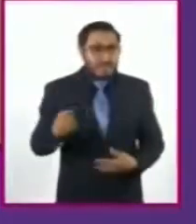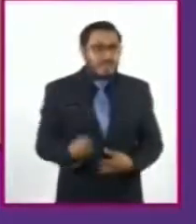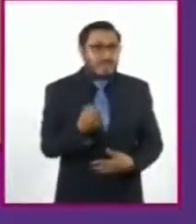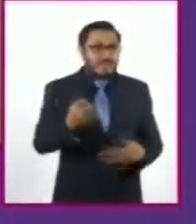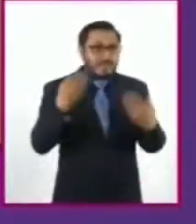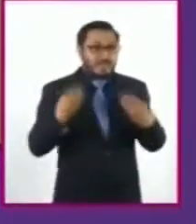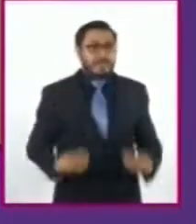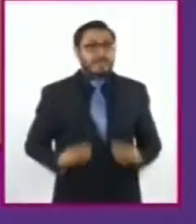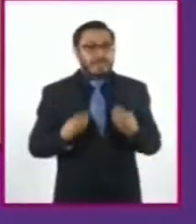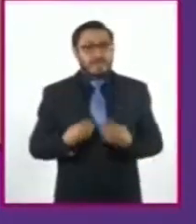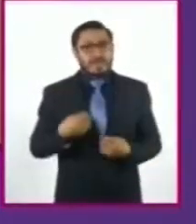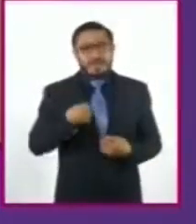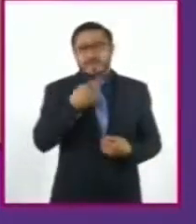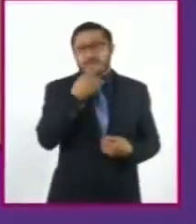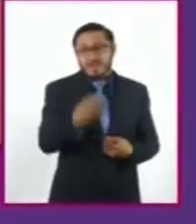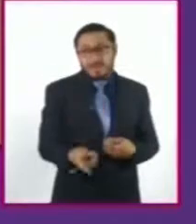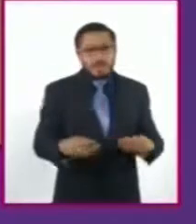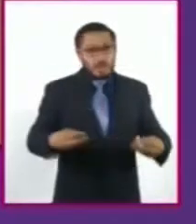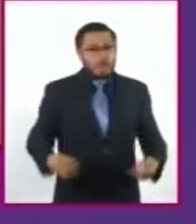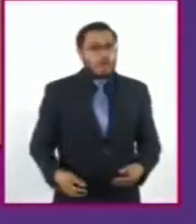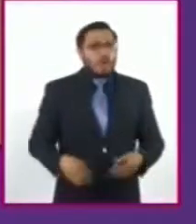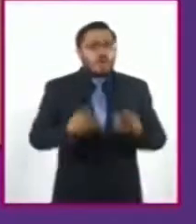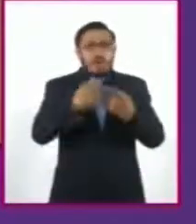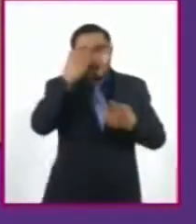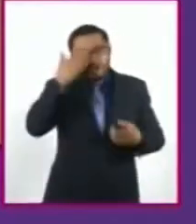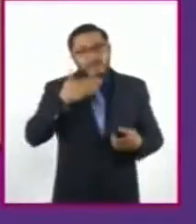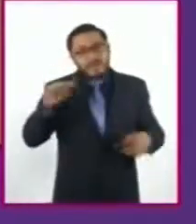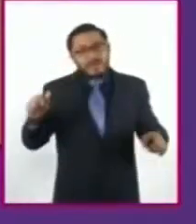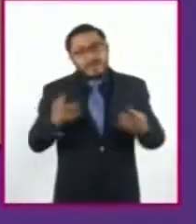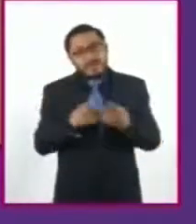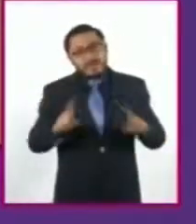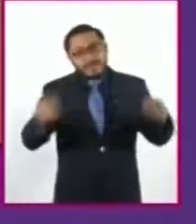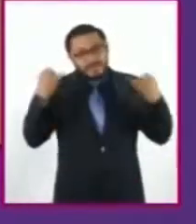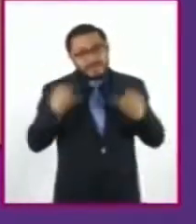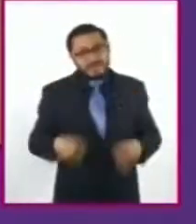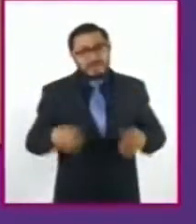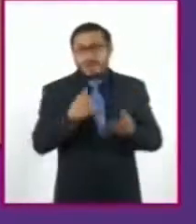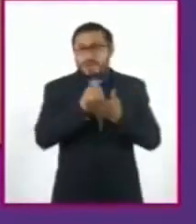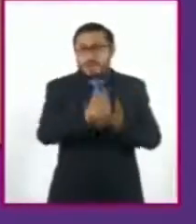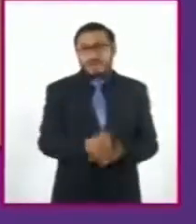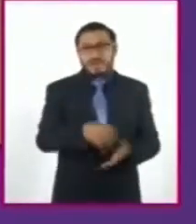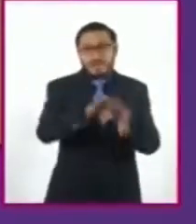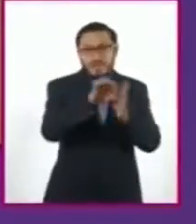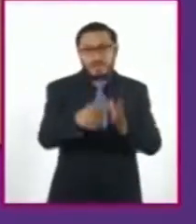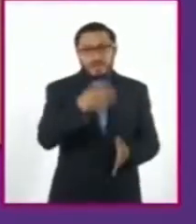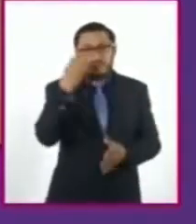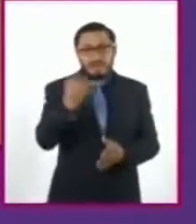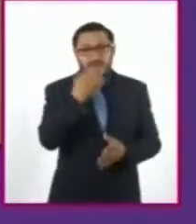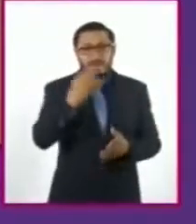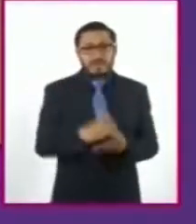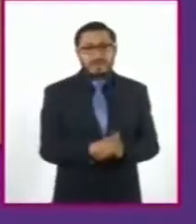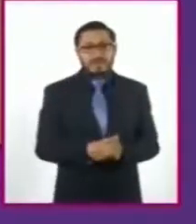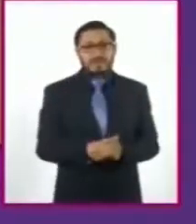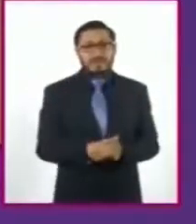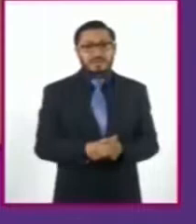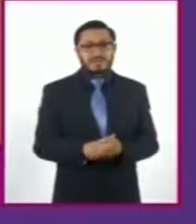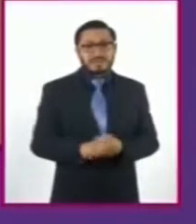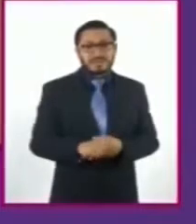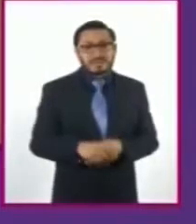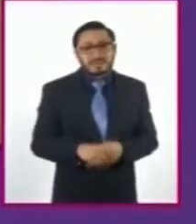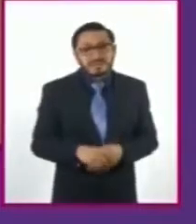potencial personal te ayudará para todo. Como por ejemplo en la escuela. Sé que a veces no nos puede resultar atractivo el simple